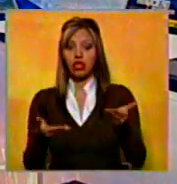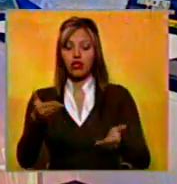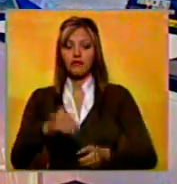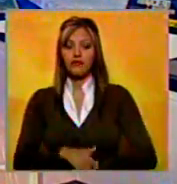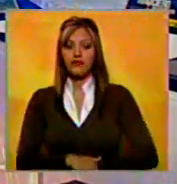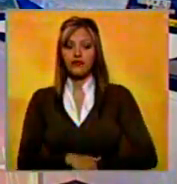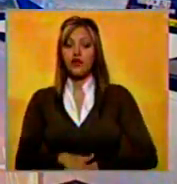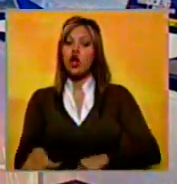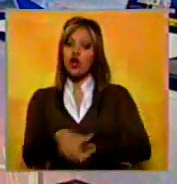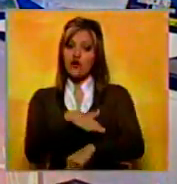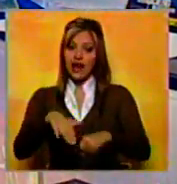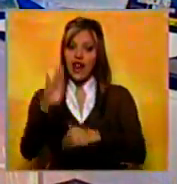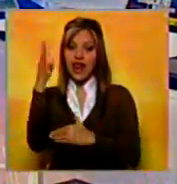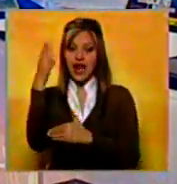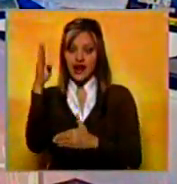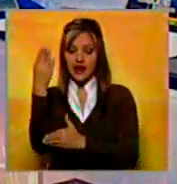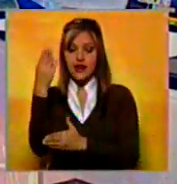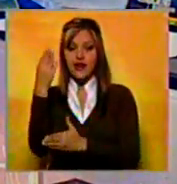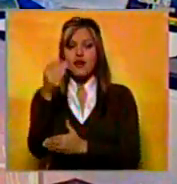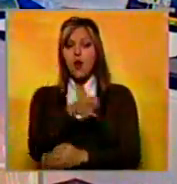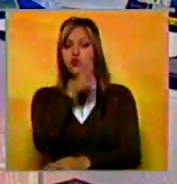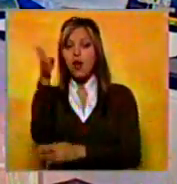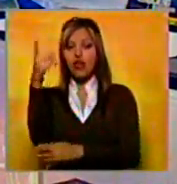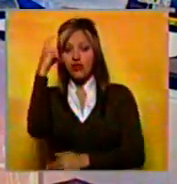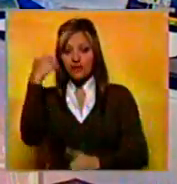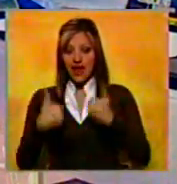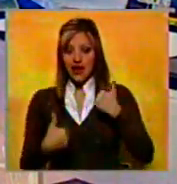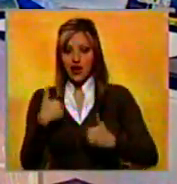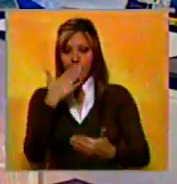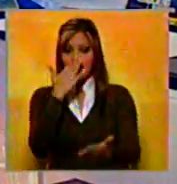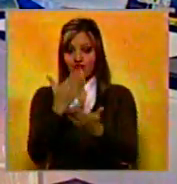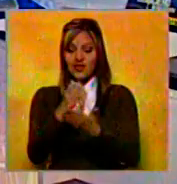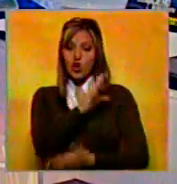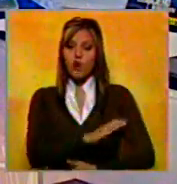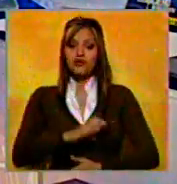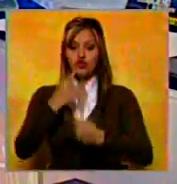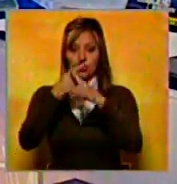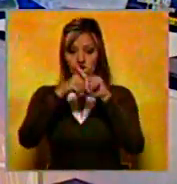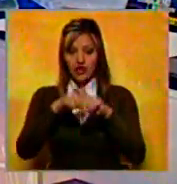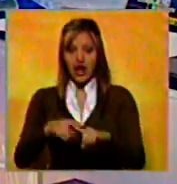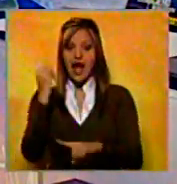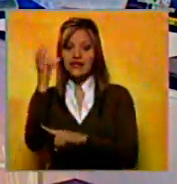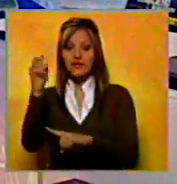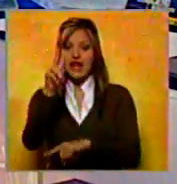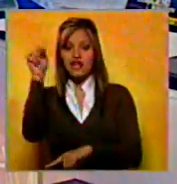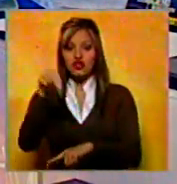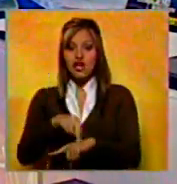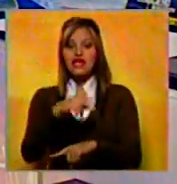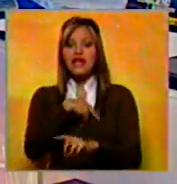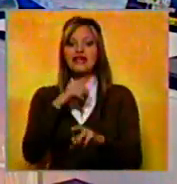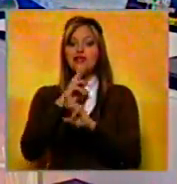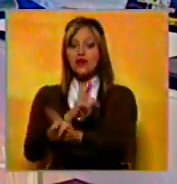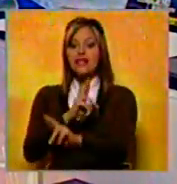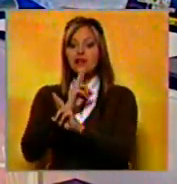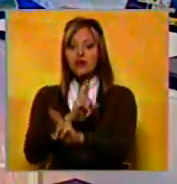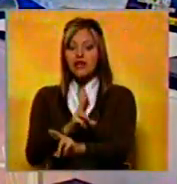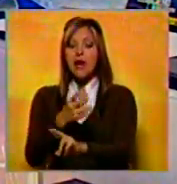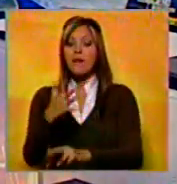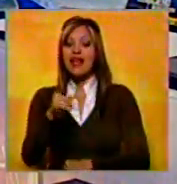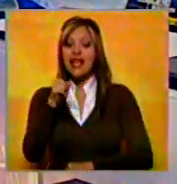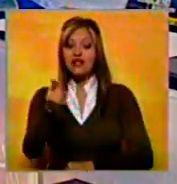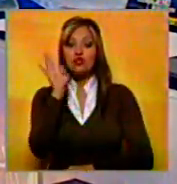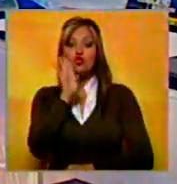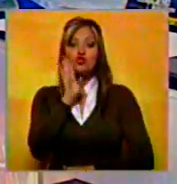el gobernador del estado Lara Henry Falcón compareció este miércoles ante la comisión de contraloría de la asamblea nacional para responder a la presunta